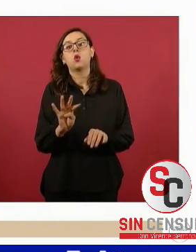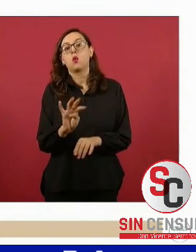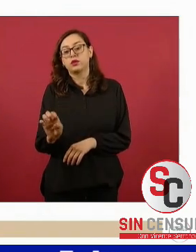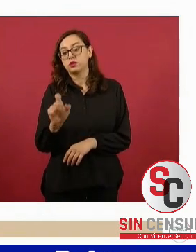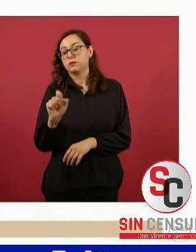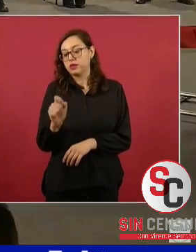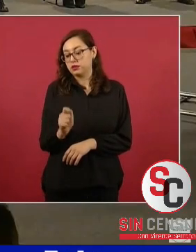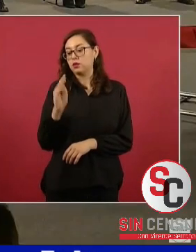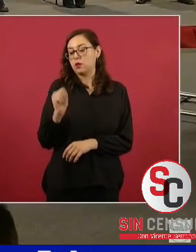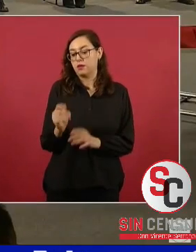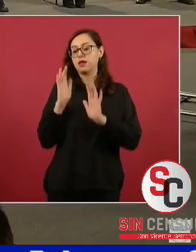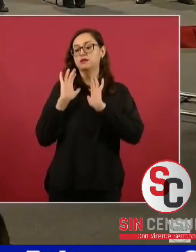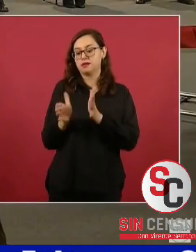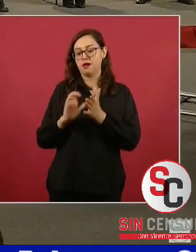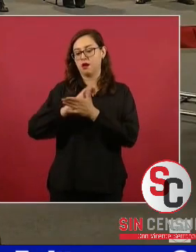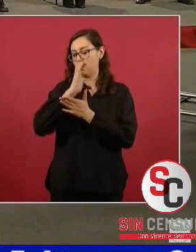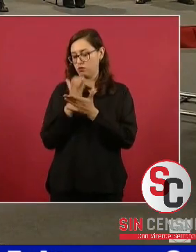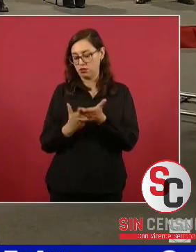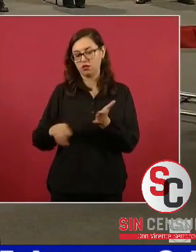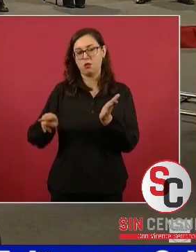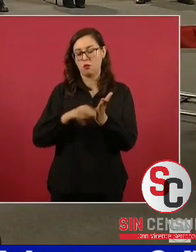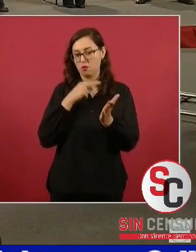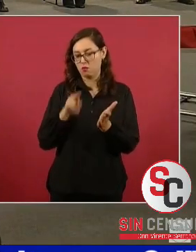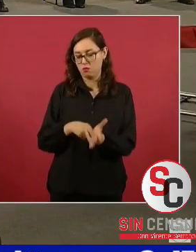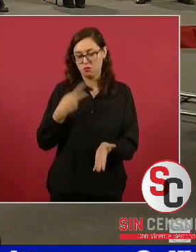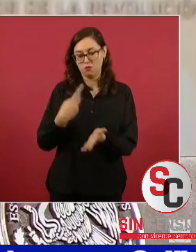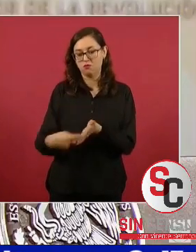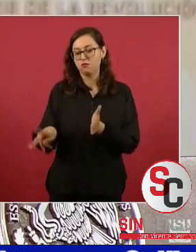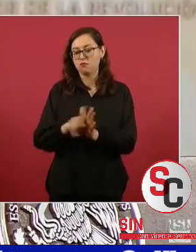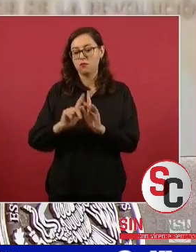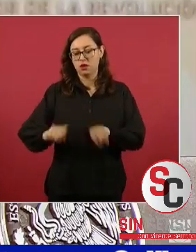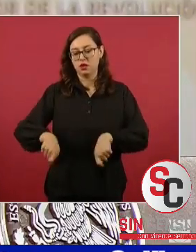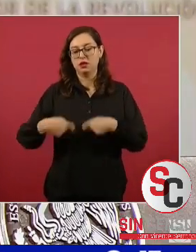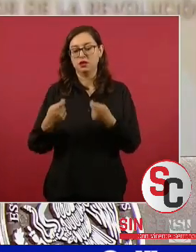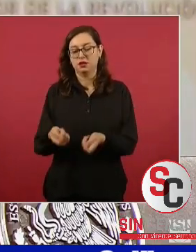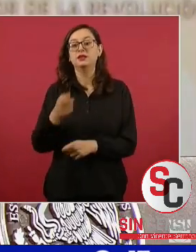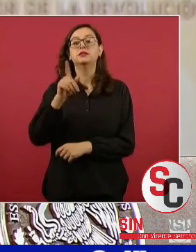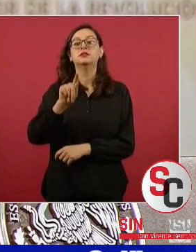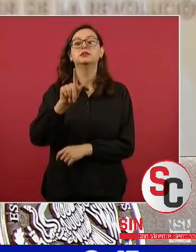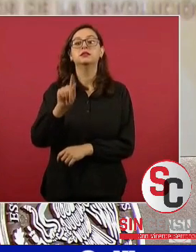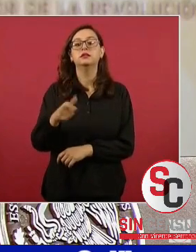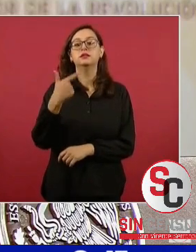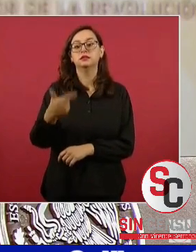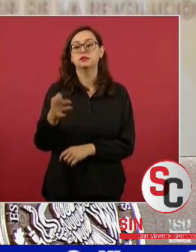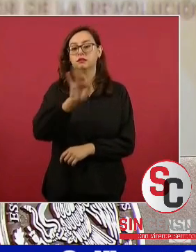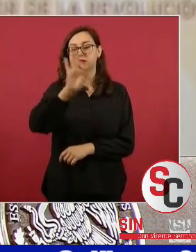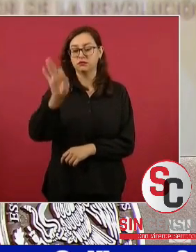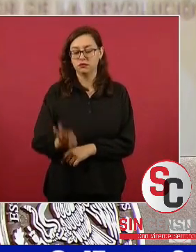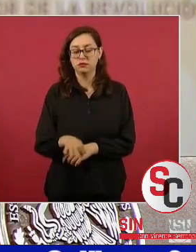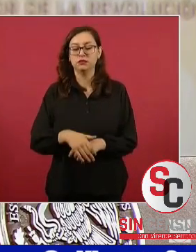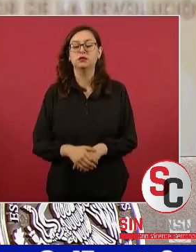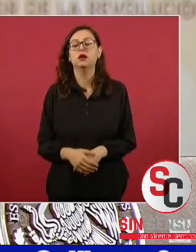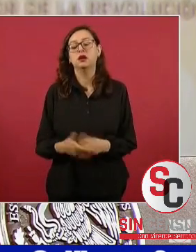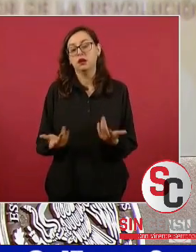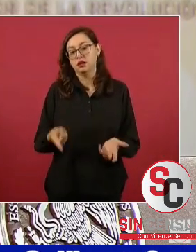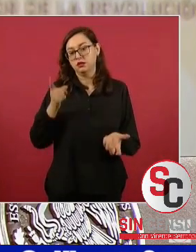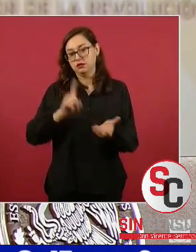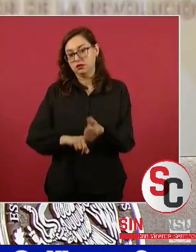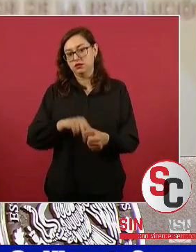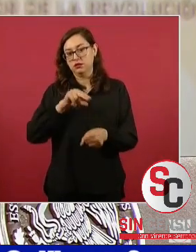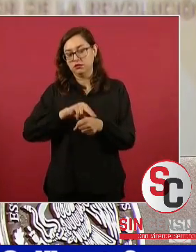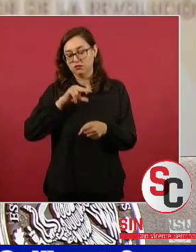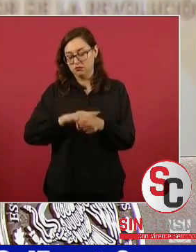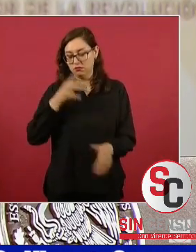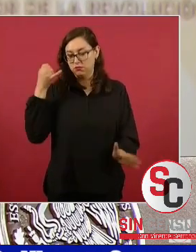eventuales que ya están en proceso de obtener su base, es decir, el 77%, y se cuenta con 151 médicos especialistas